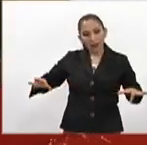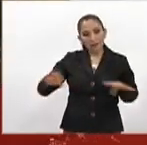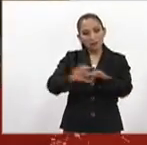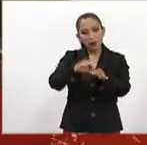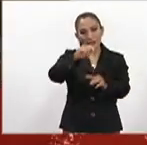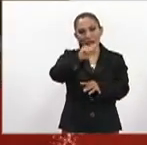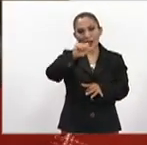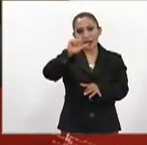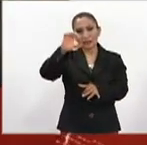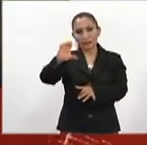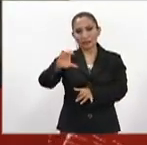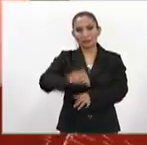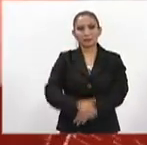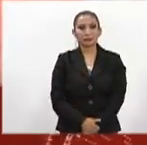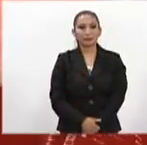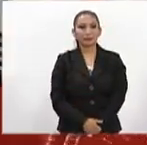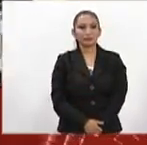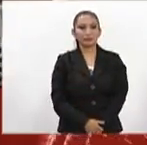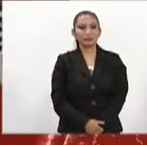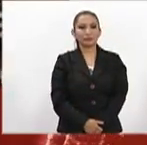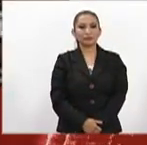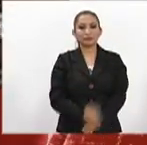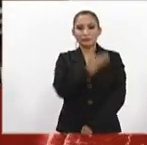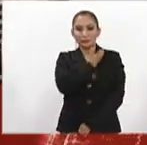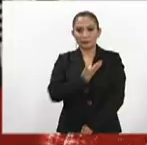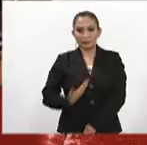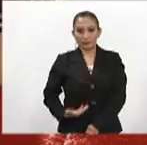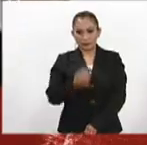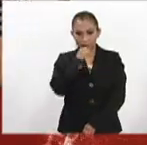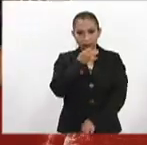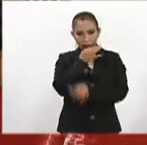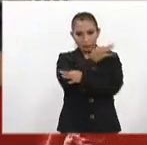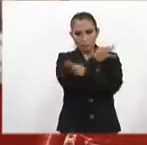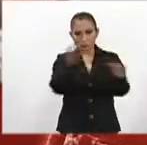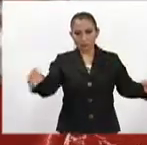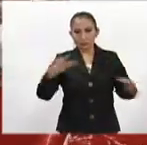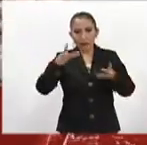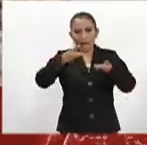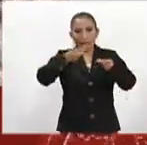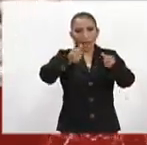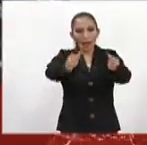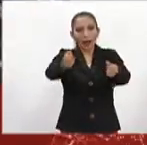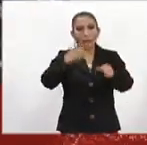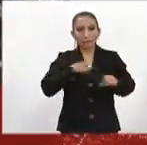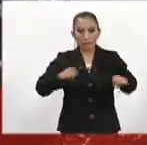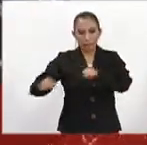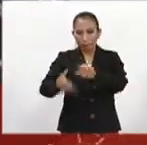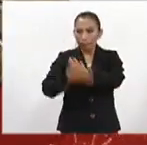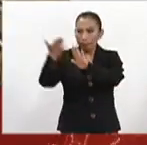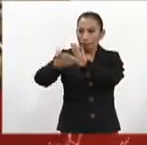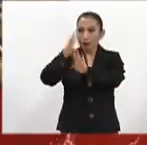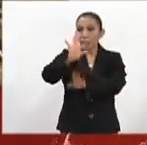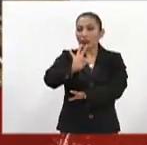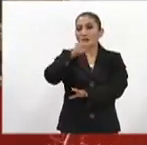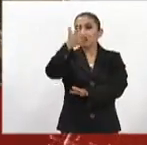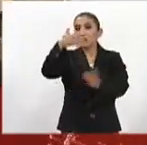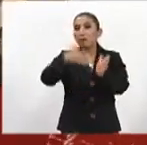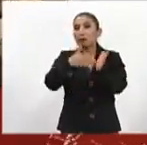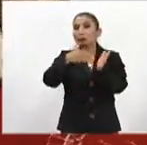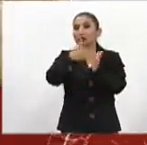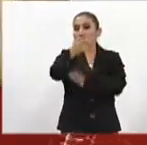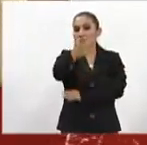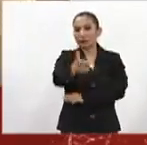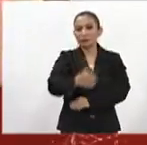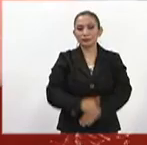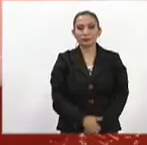el Tratado de Libre Comercio. El presidente también informa que el costo de la reconstrucción por los sismos será de 48 mil millones